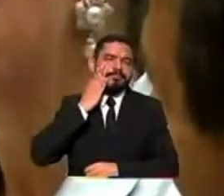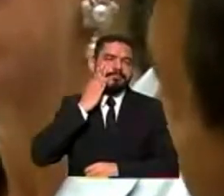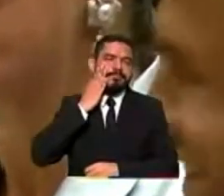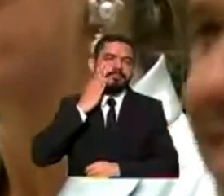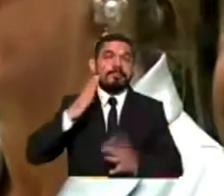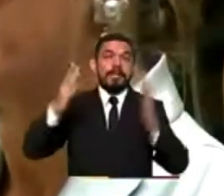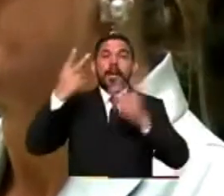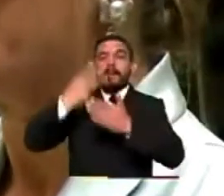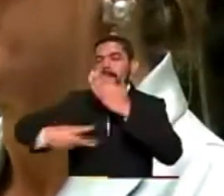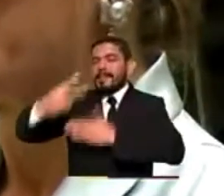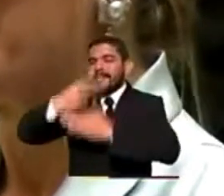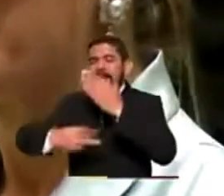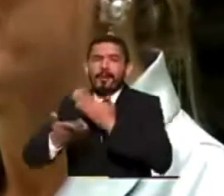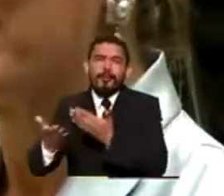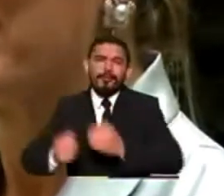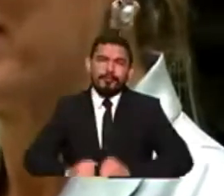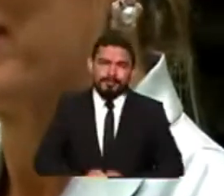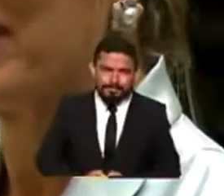y a mis hijos.